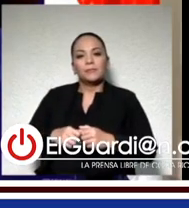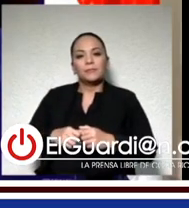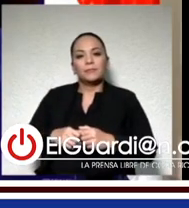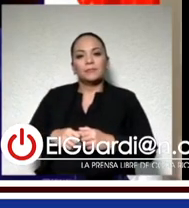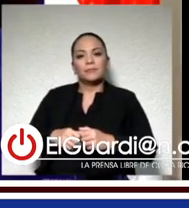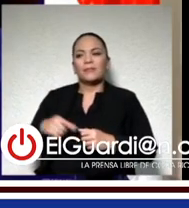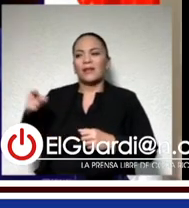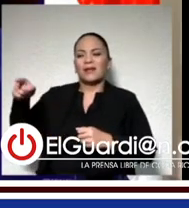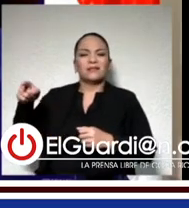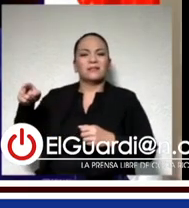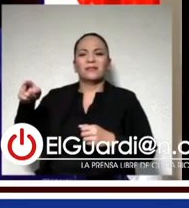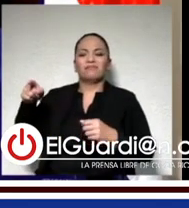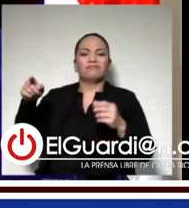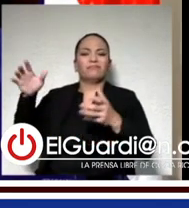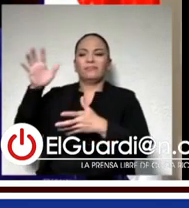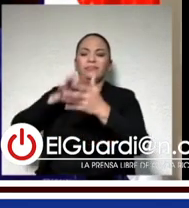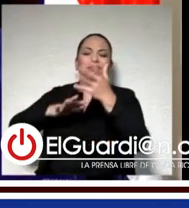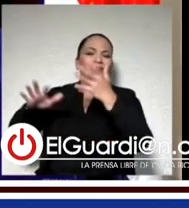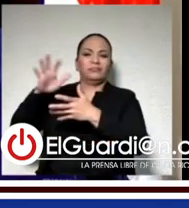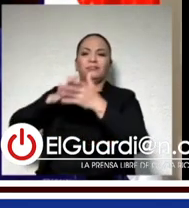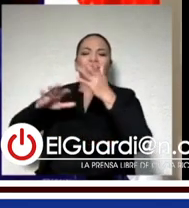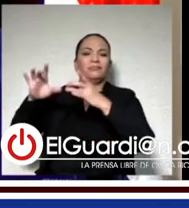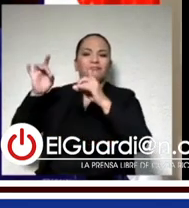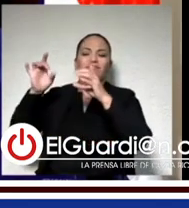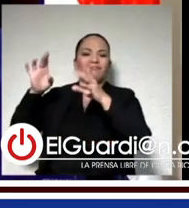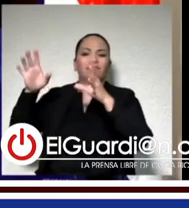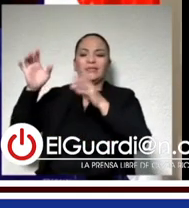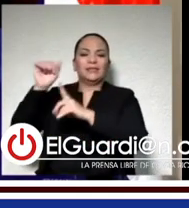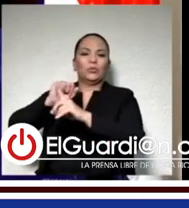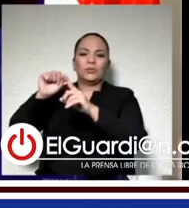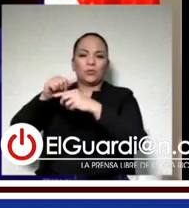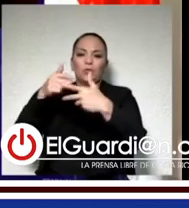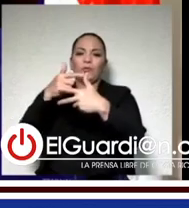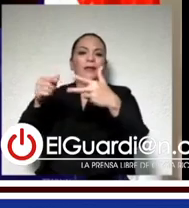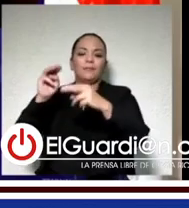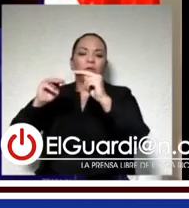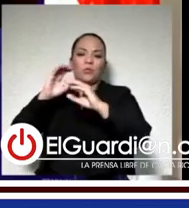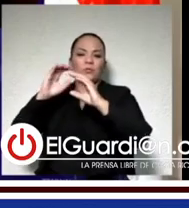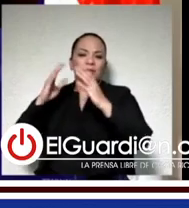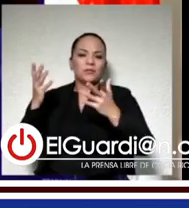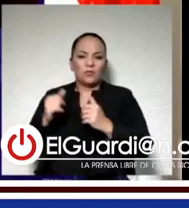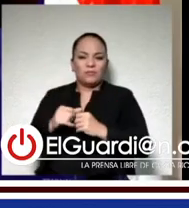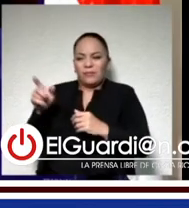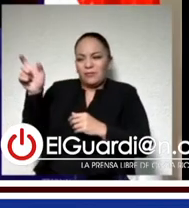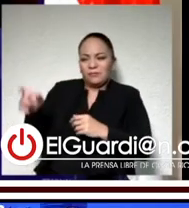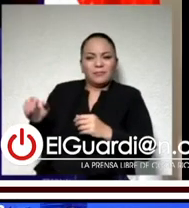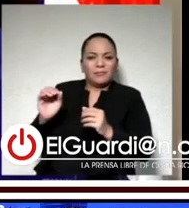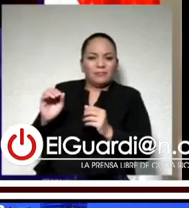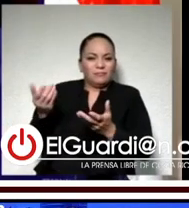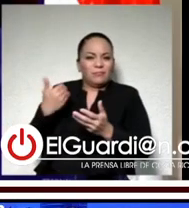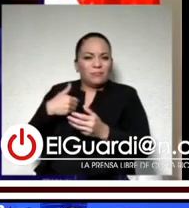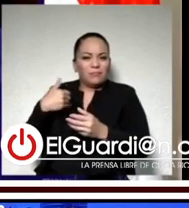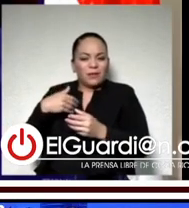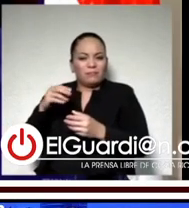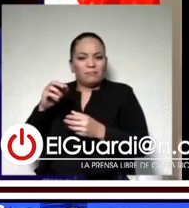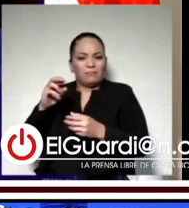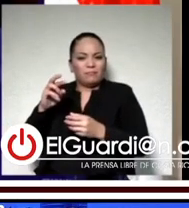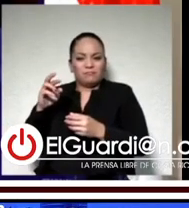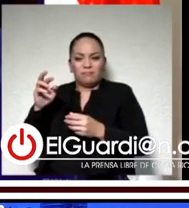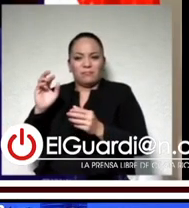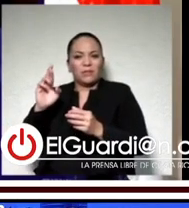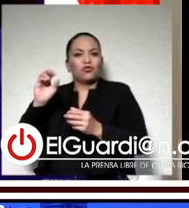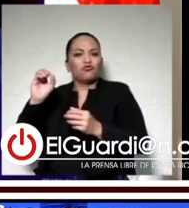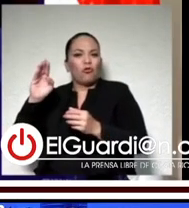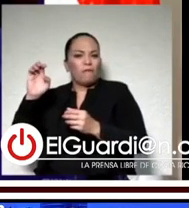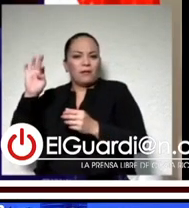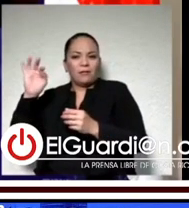este torbellino de los tres medios, por nombre y apellido, cuando yo sé que no tiene nada que ver y nunca ha recibido un peso. Te le voy a decir, mira,